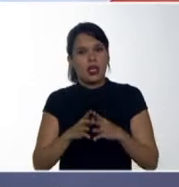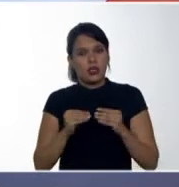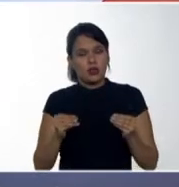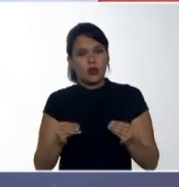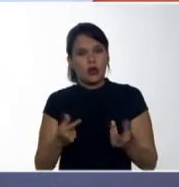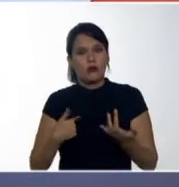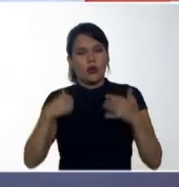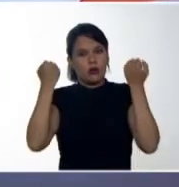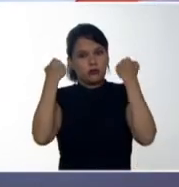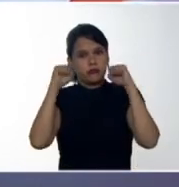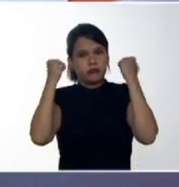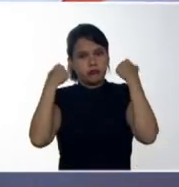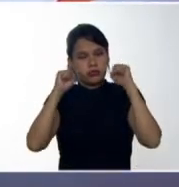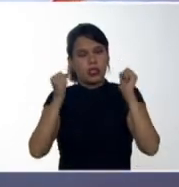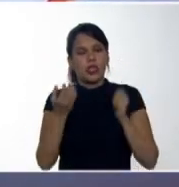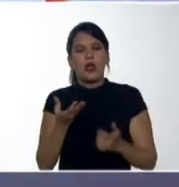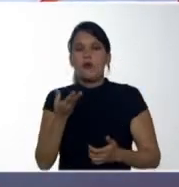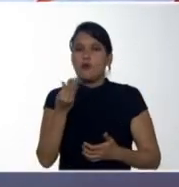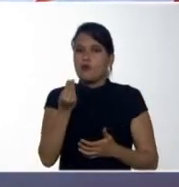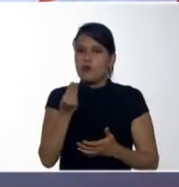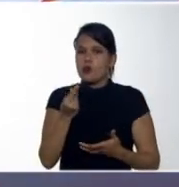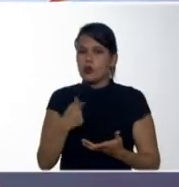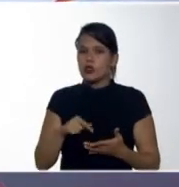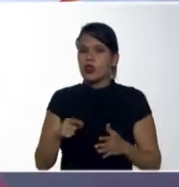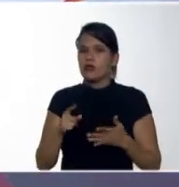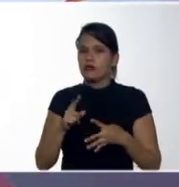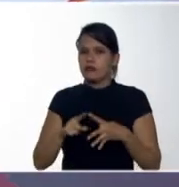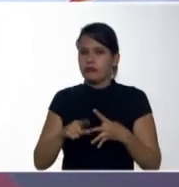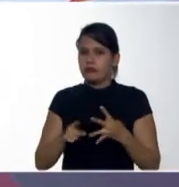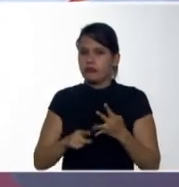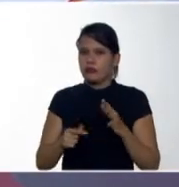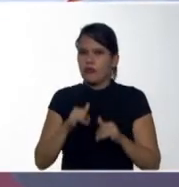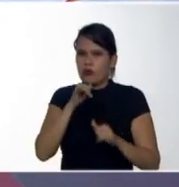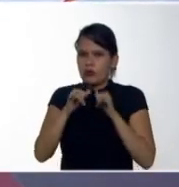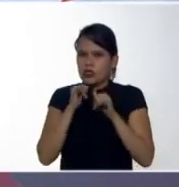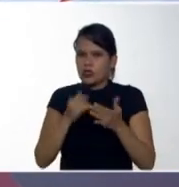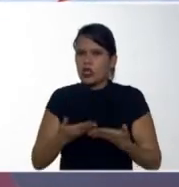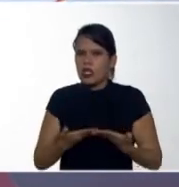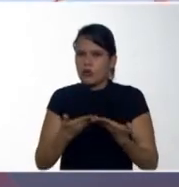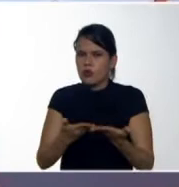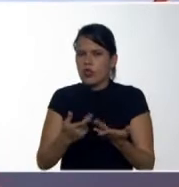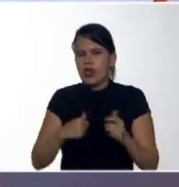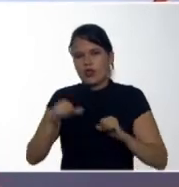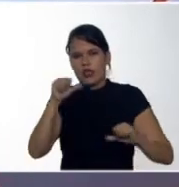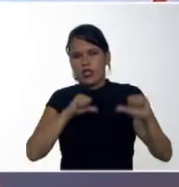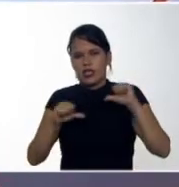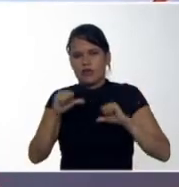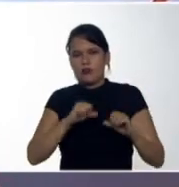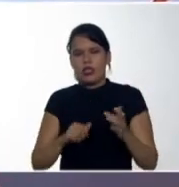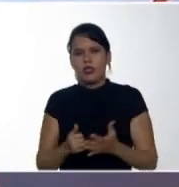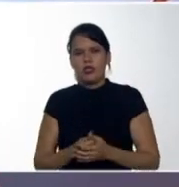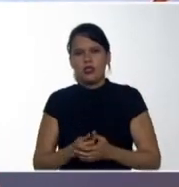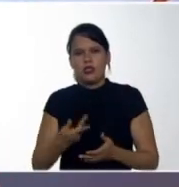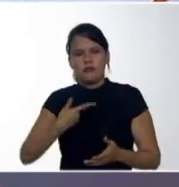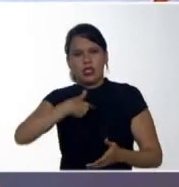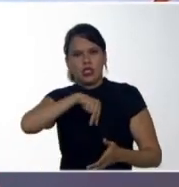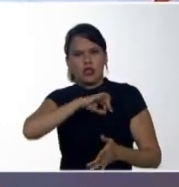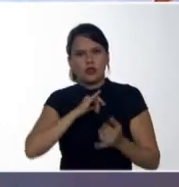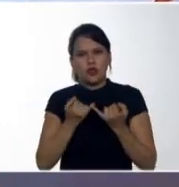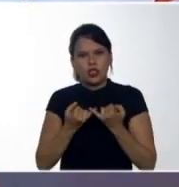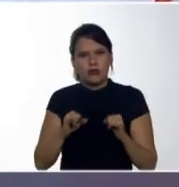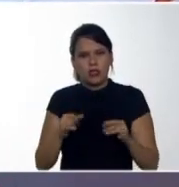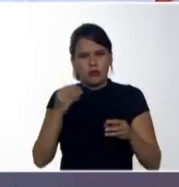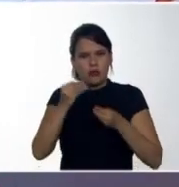pongan en práctica muchos de los aportes que le hemos dado desde el punto de vista de la química. Y mientras nosotros terminamos de